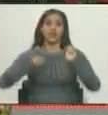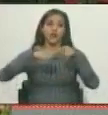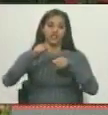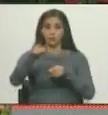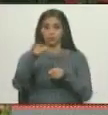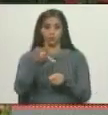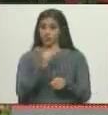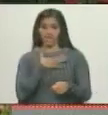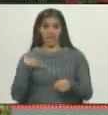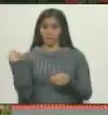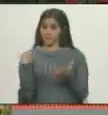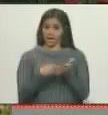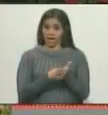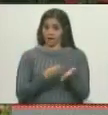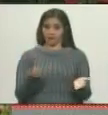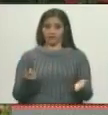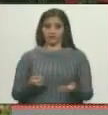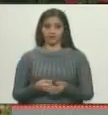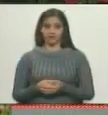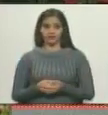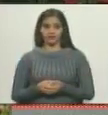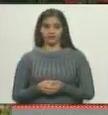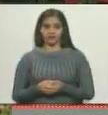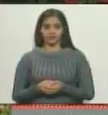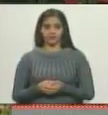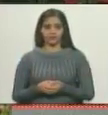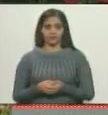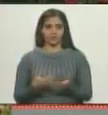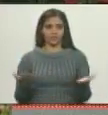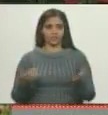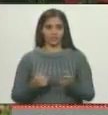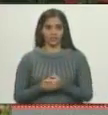pagan. Eso es, ¿cómo es? Business, ¿no es que dicen así?